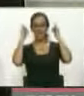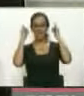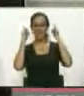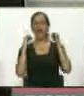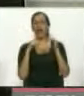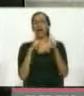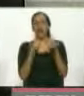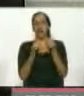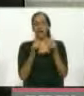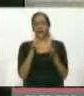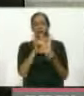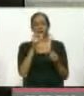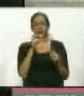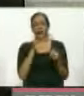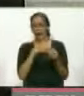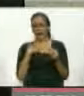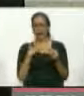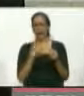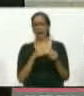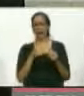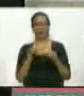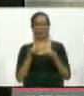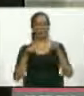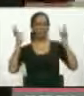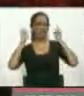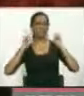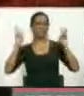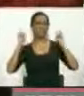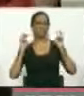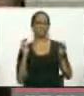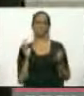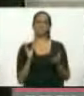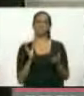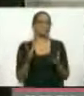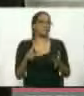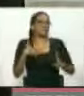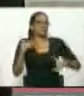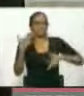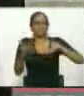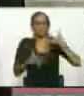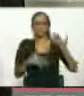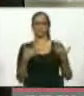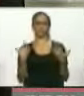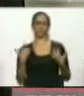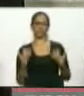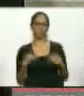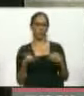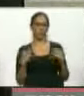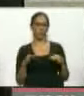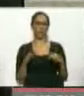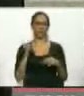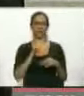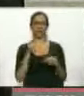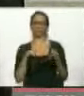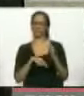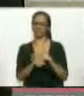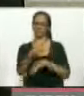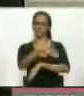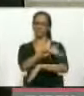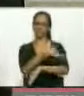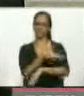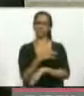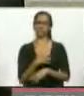como los tipos están querían mantener una supuesta mala sensación de normalidad pues la gente salió a la calle a